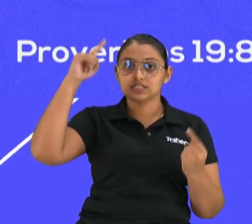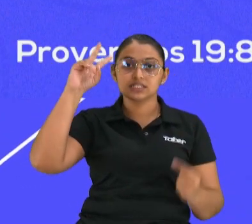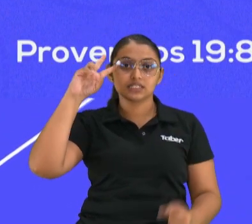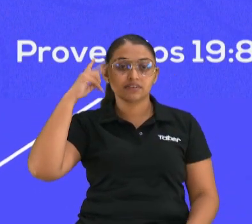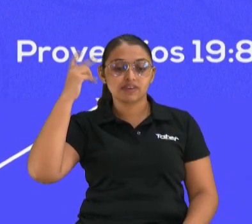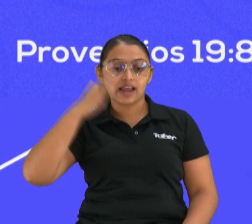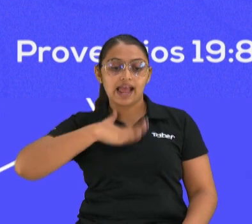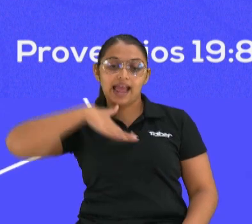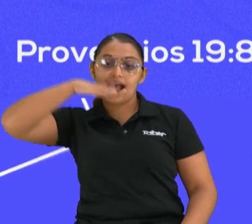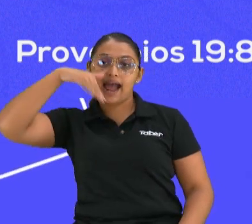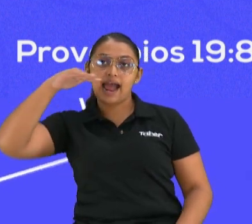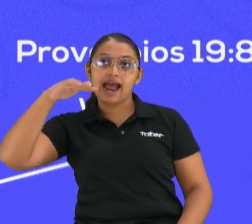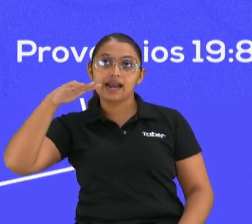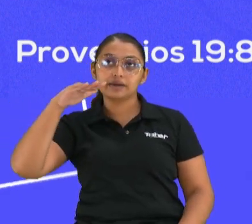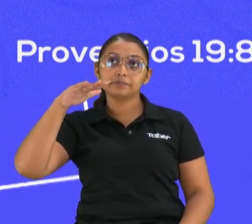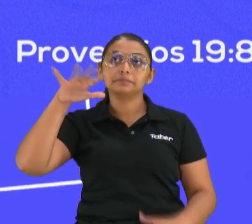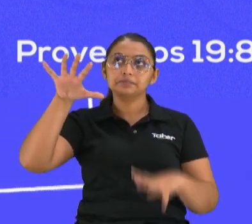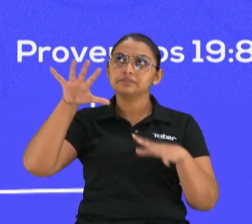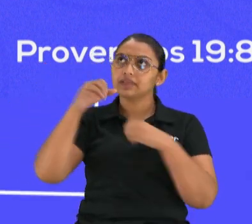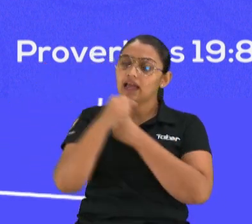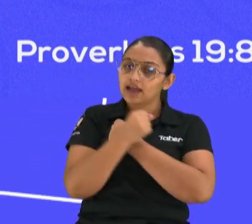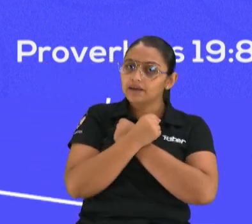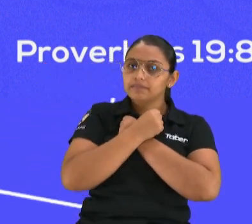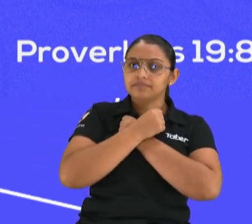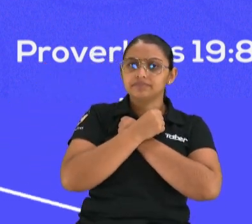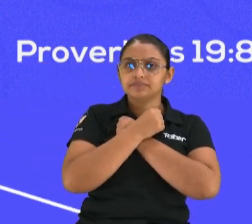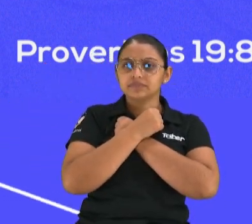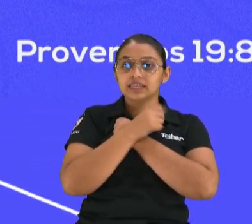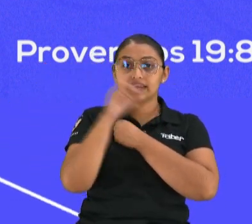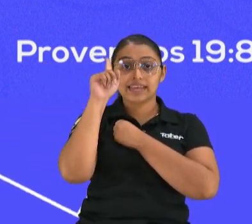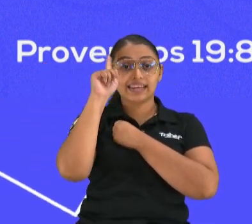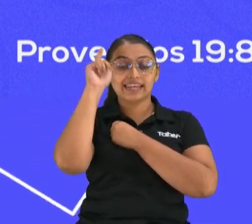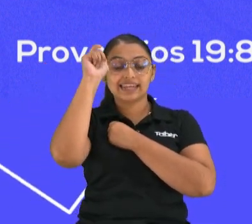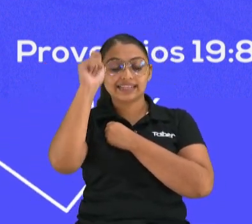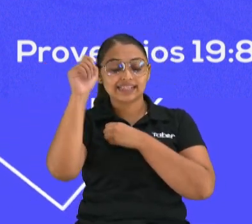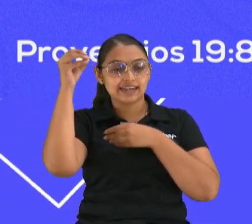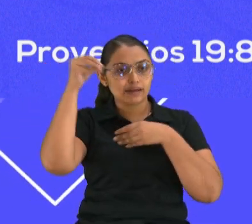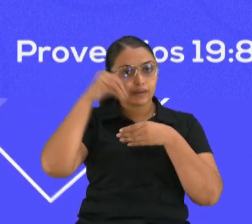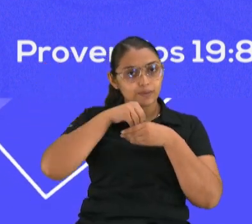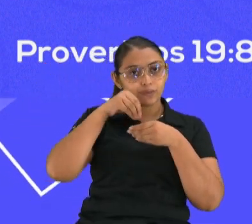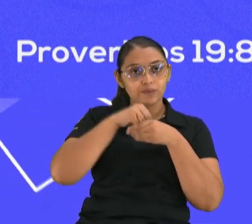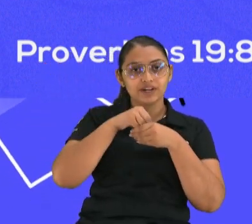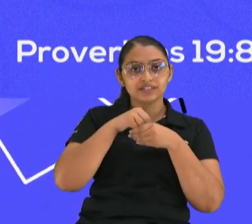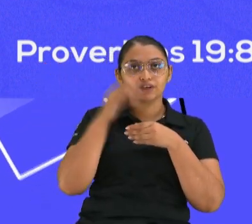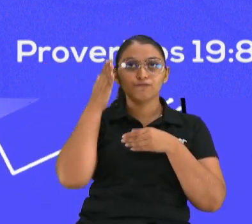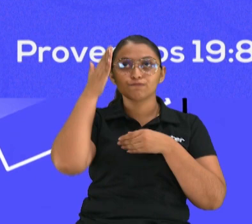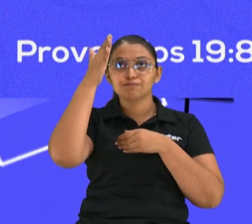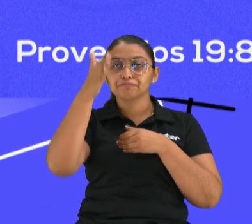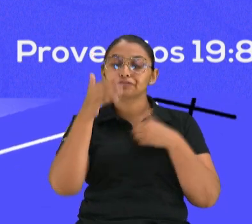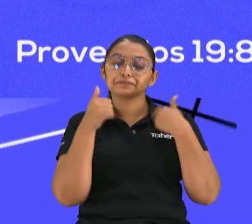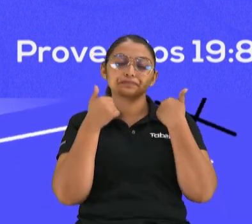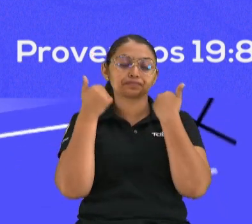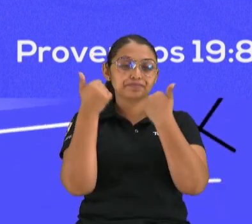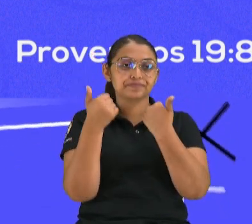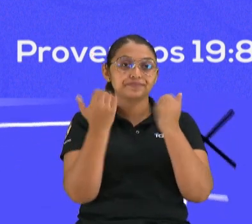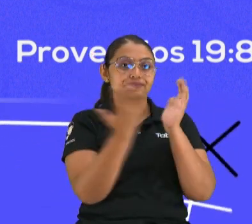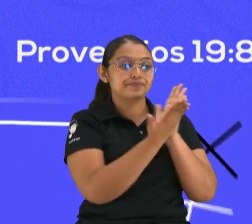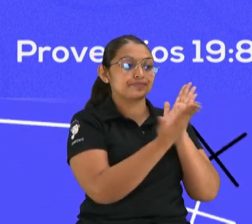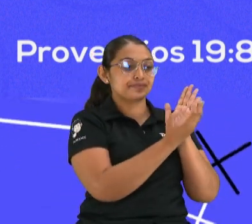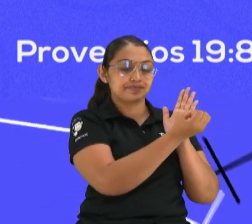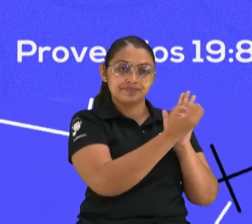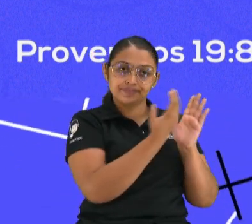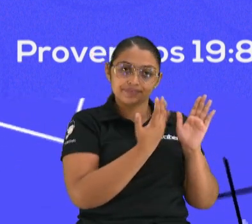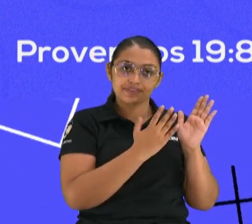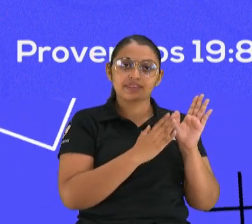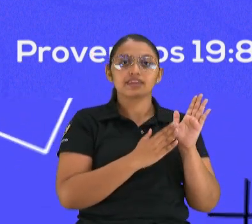y el que guarda la inteligencia que dice la palabra hallará el bien Vamos a leer una vez más proverbios 19:8 el